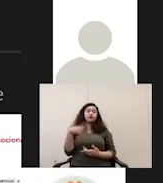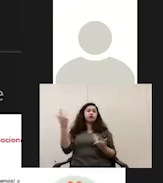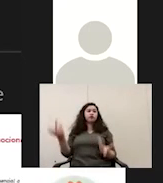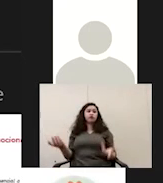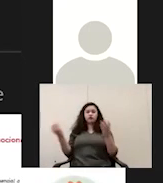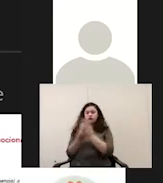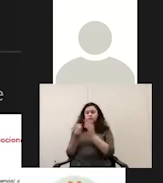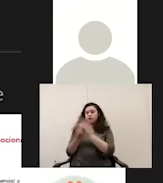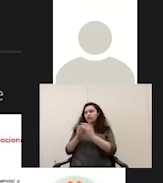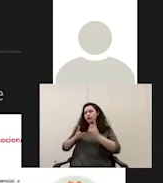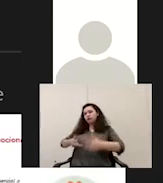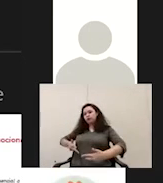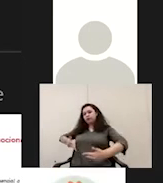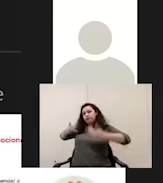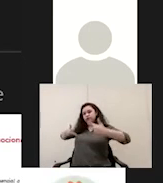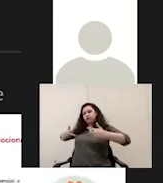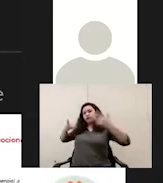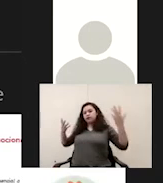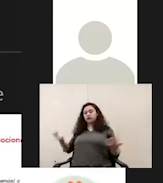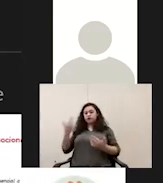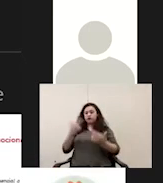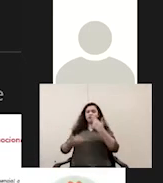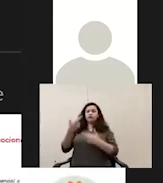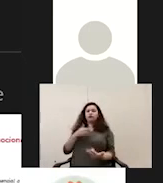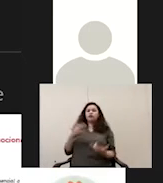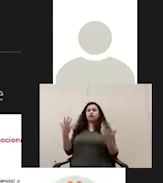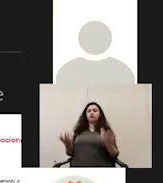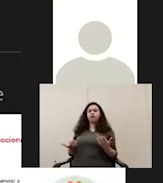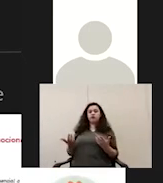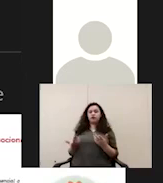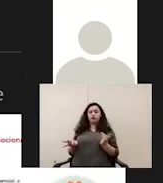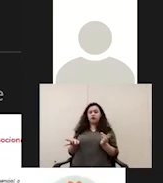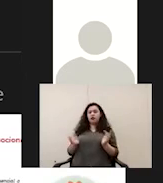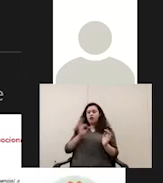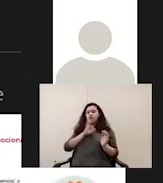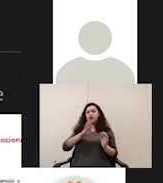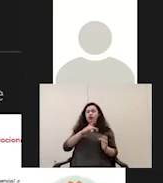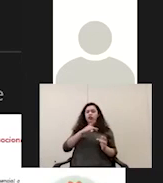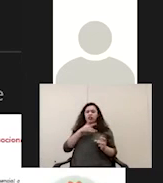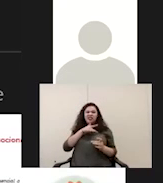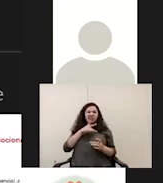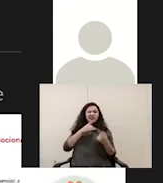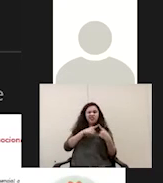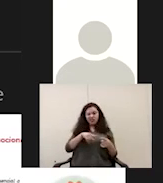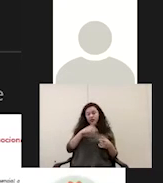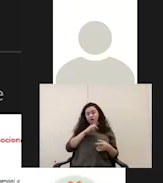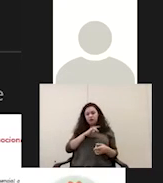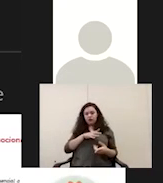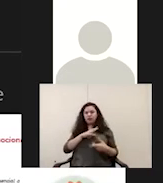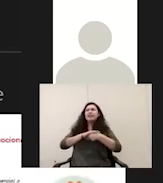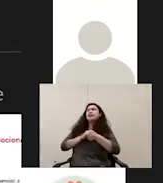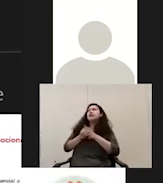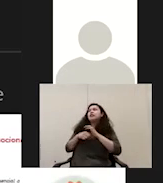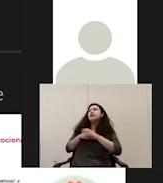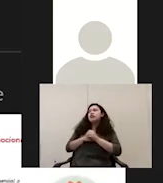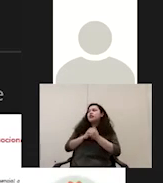a distancia. Van a regresar, pueden presentar distintas sintomatologías, pueden presentar miedo, ansiedad,